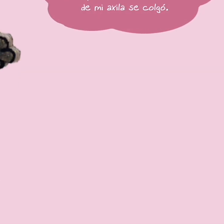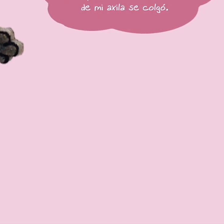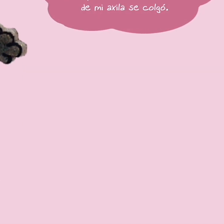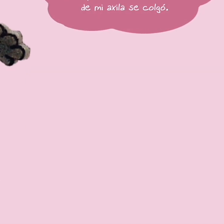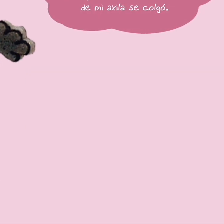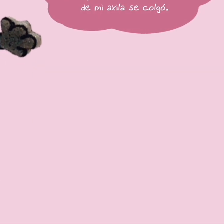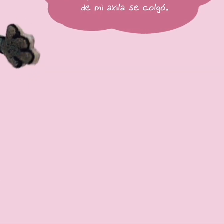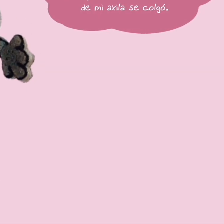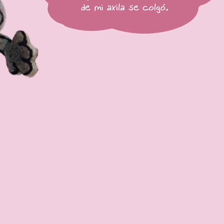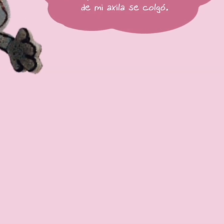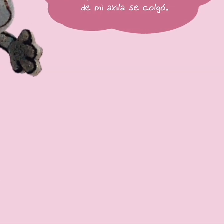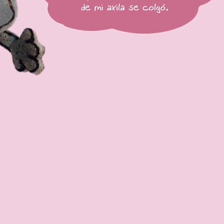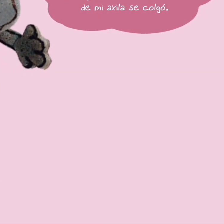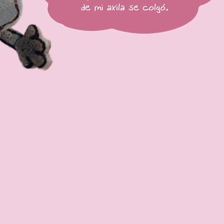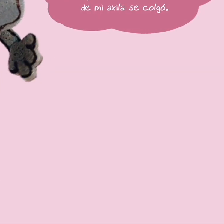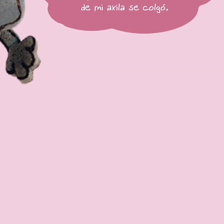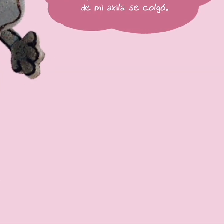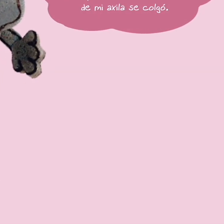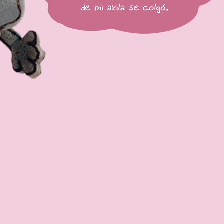colgó.